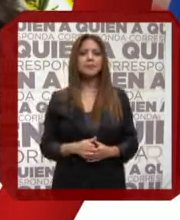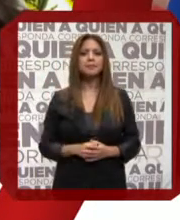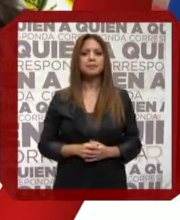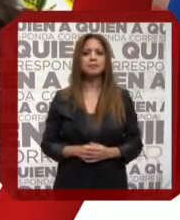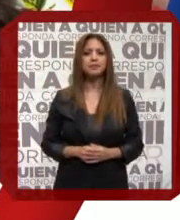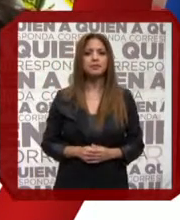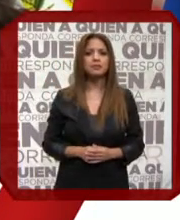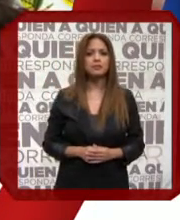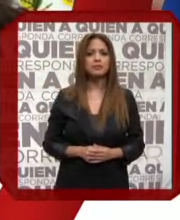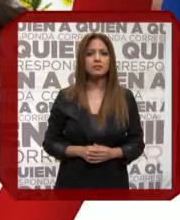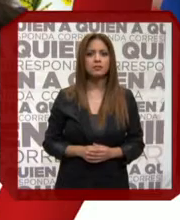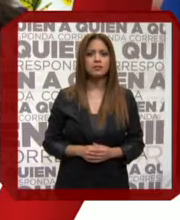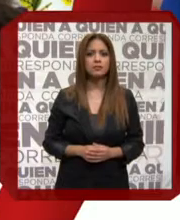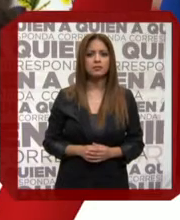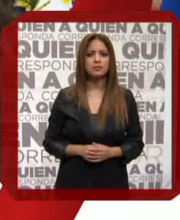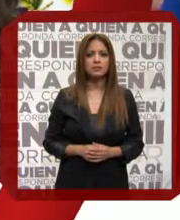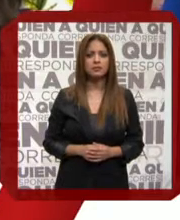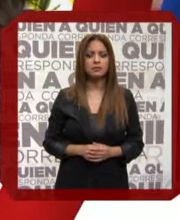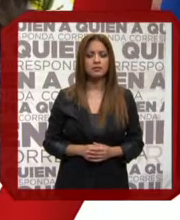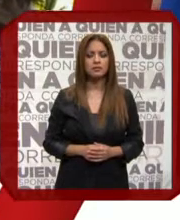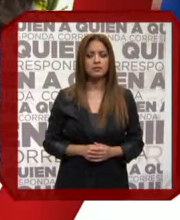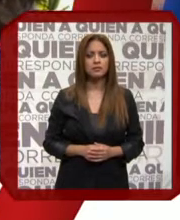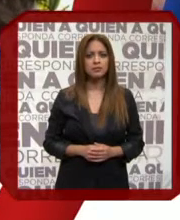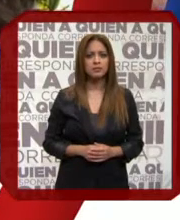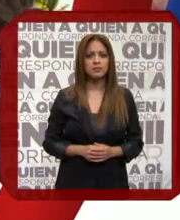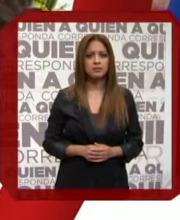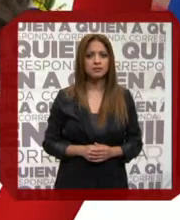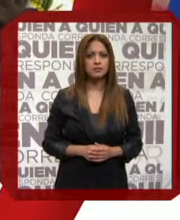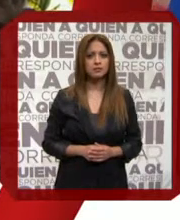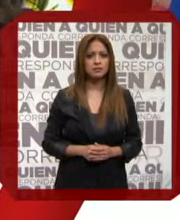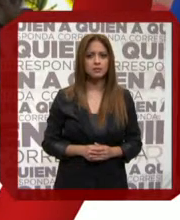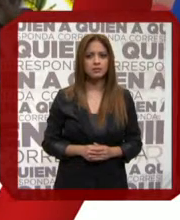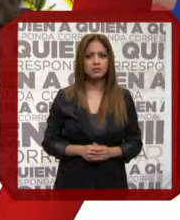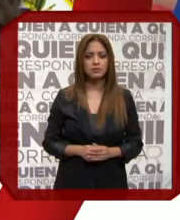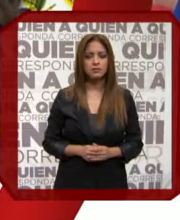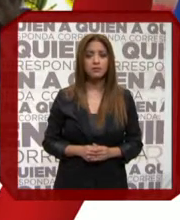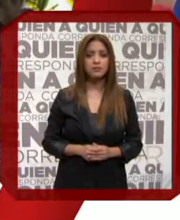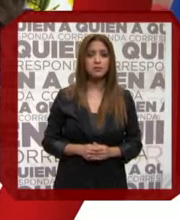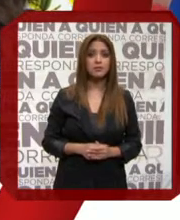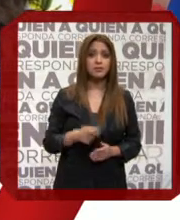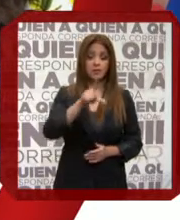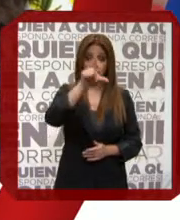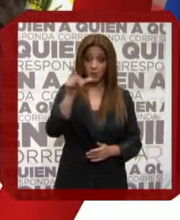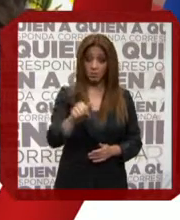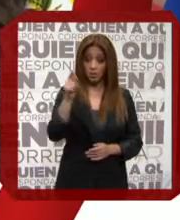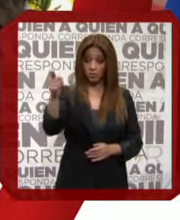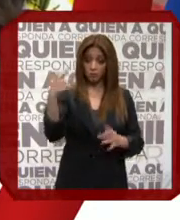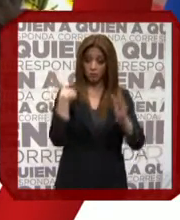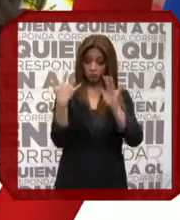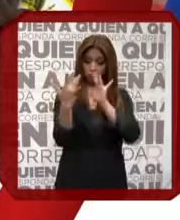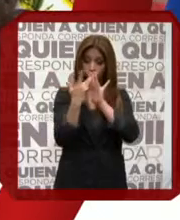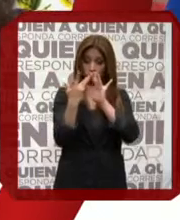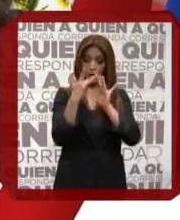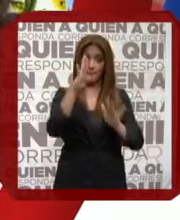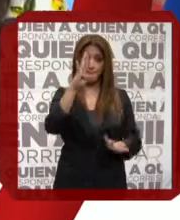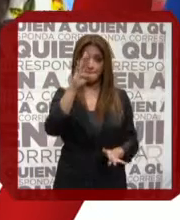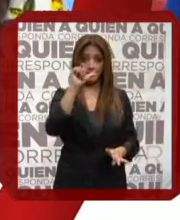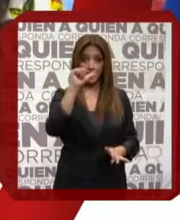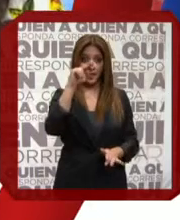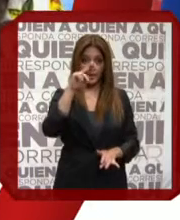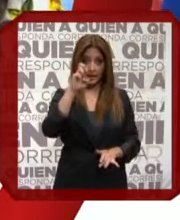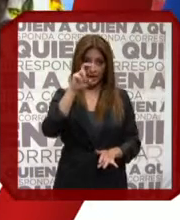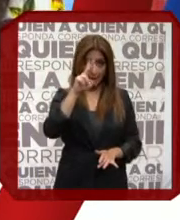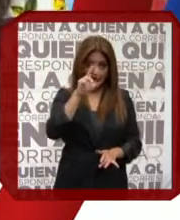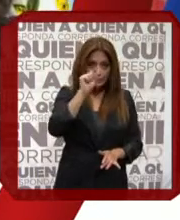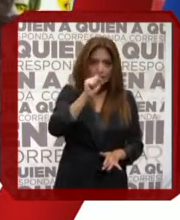Y de hecho, lo contactan a uno por lo que son los banners de lo que es el Facebook. Dando en redes como sociales. Ganche,